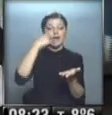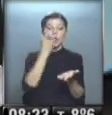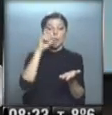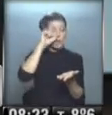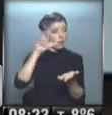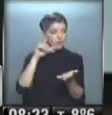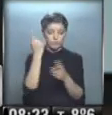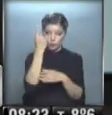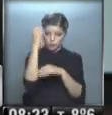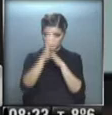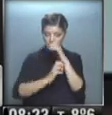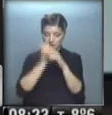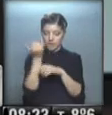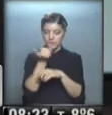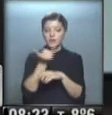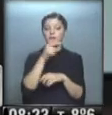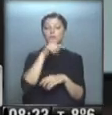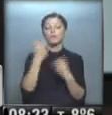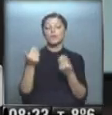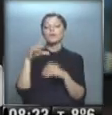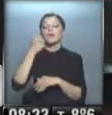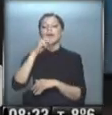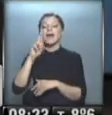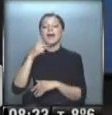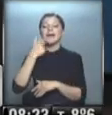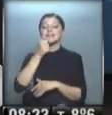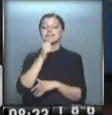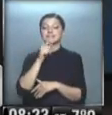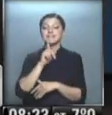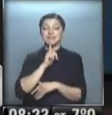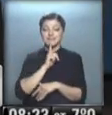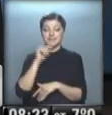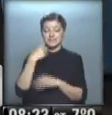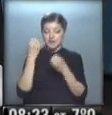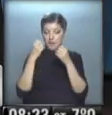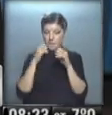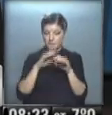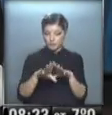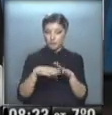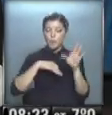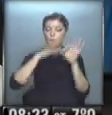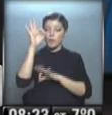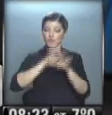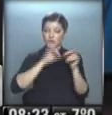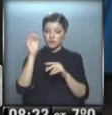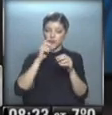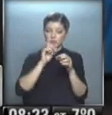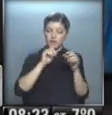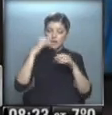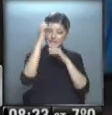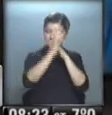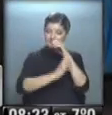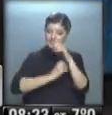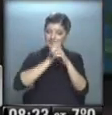satélite. ARSAT comenzó en esos años con el proyecto satelital,